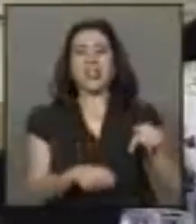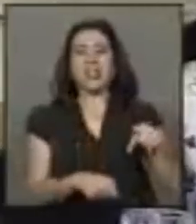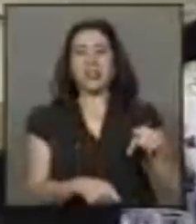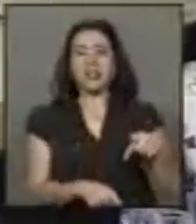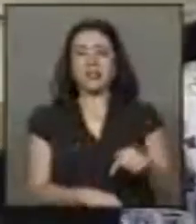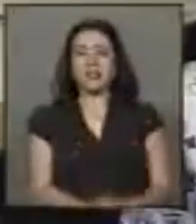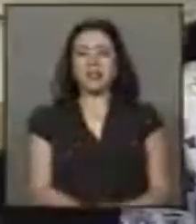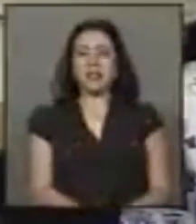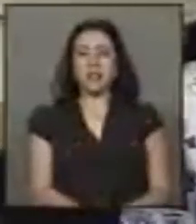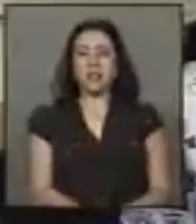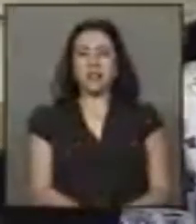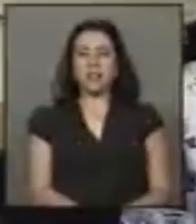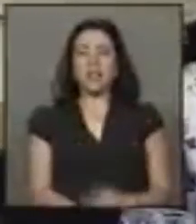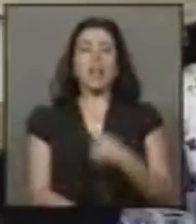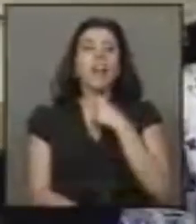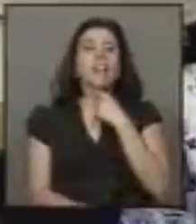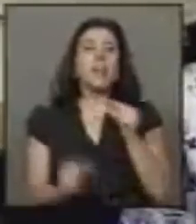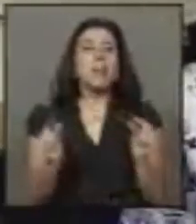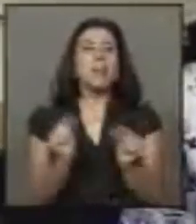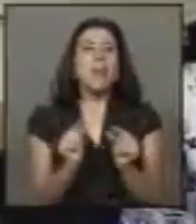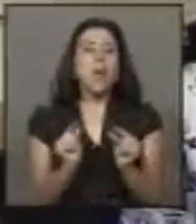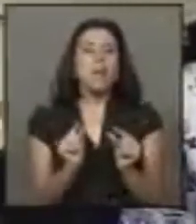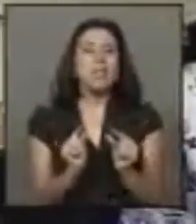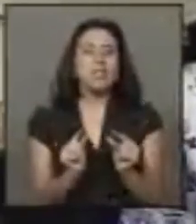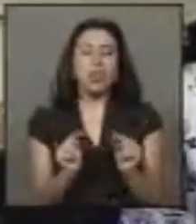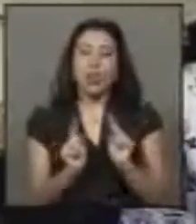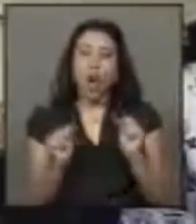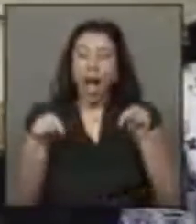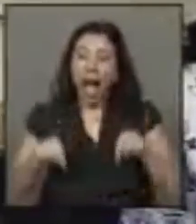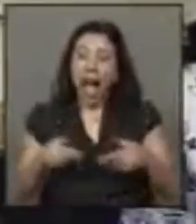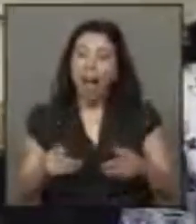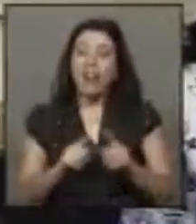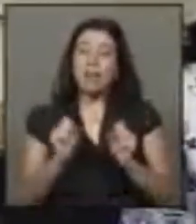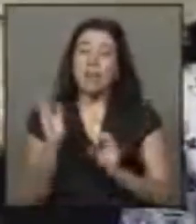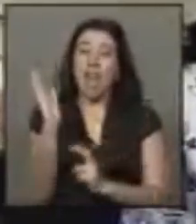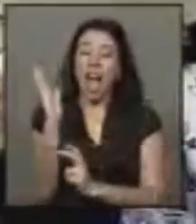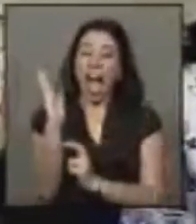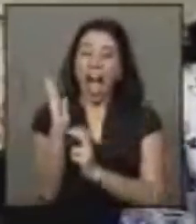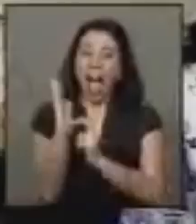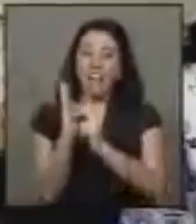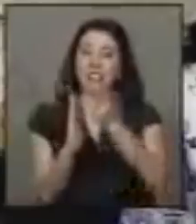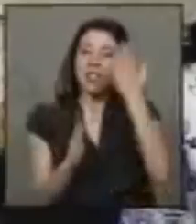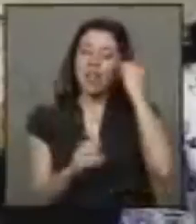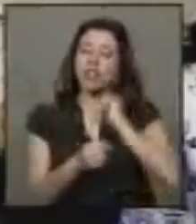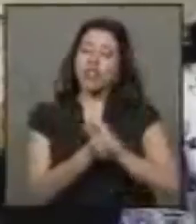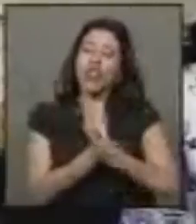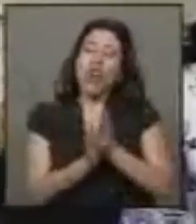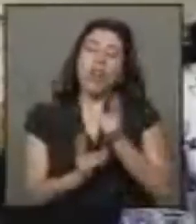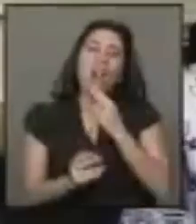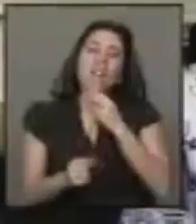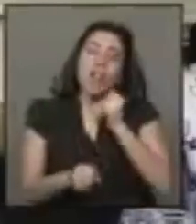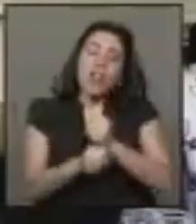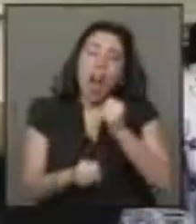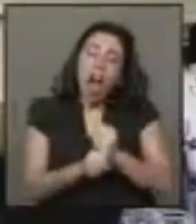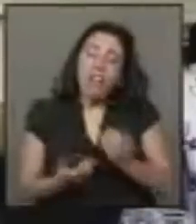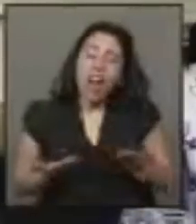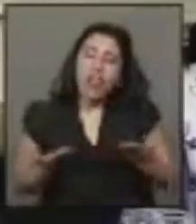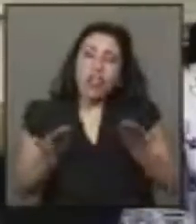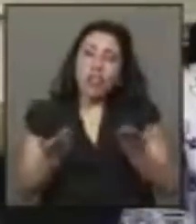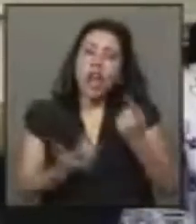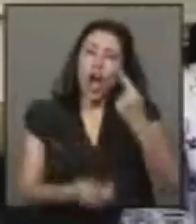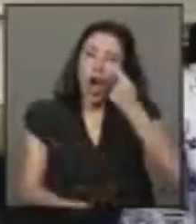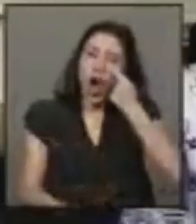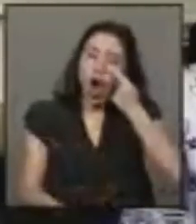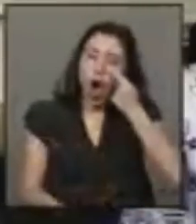tienen un interés temporal en la institución. En cambio, los que son de carrera, que han estado toda su vida profesional ahí,